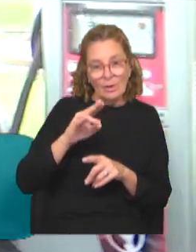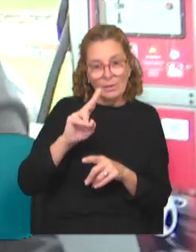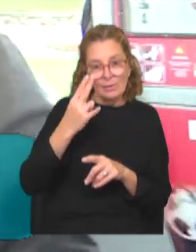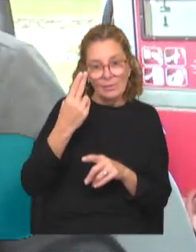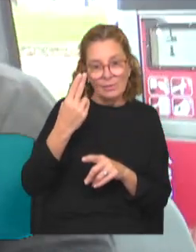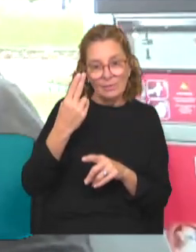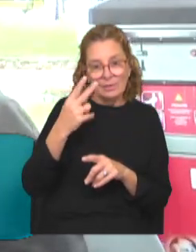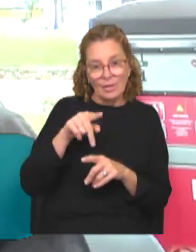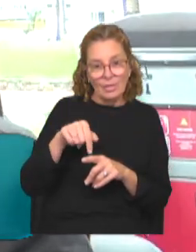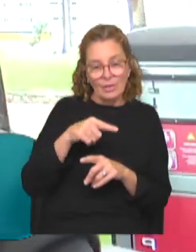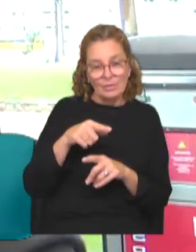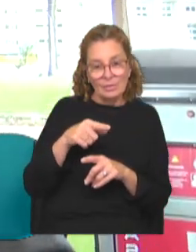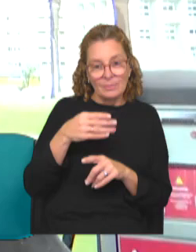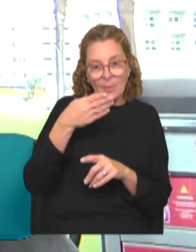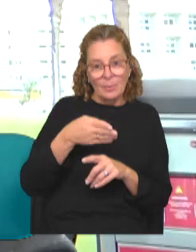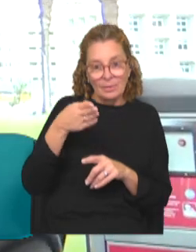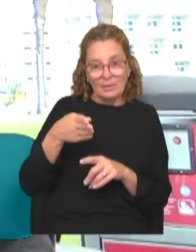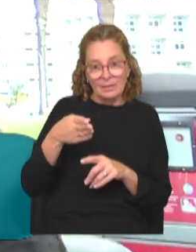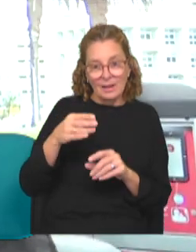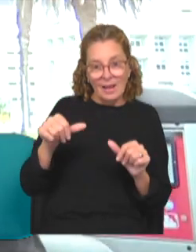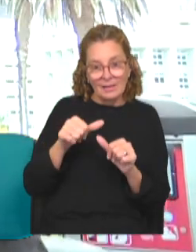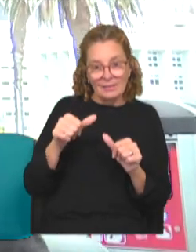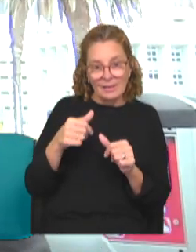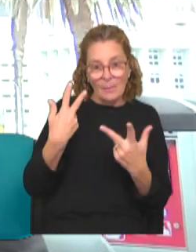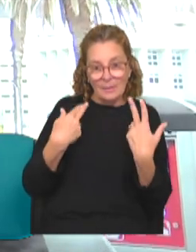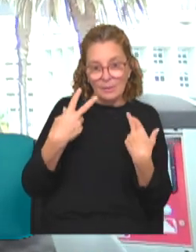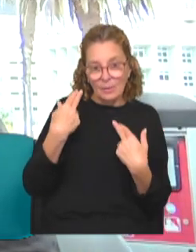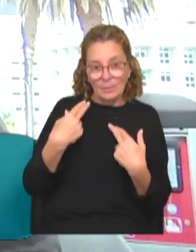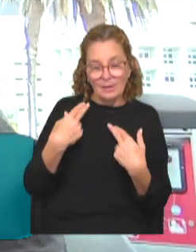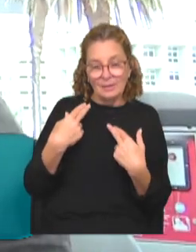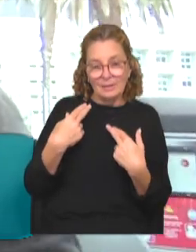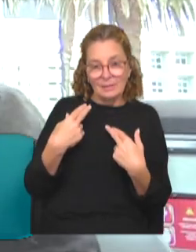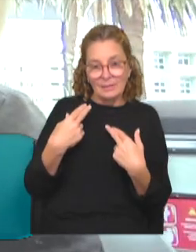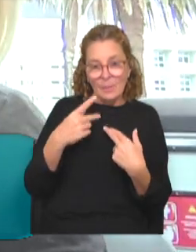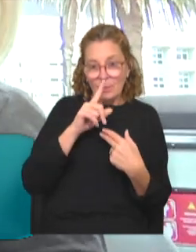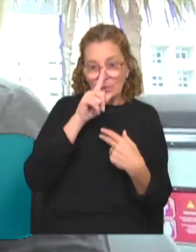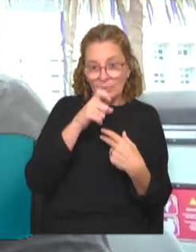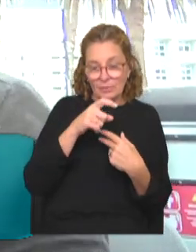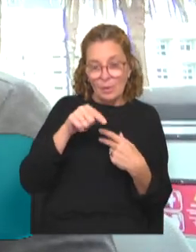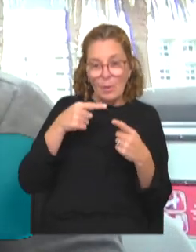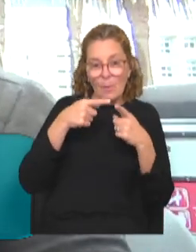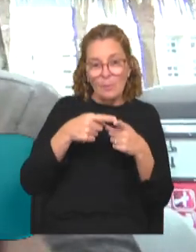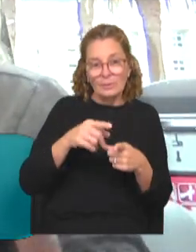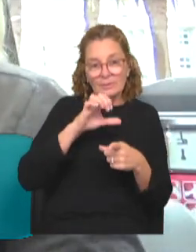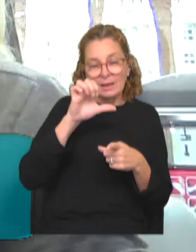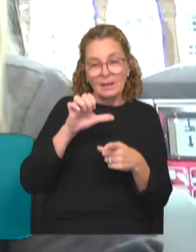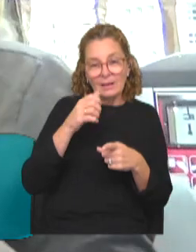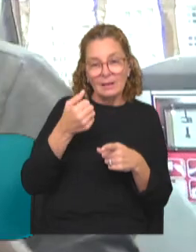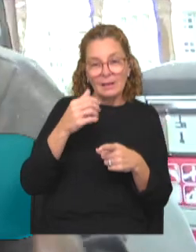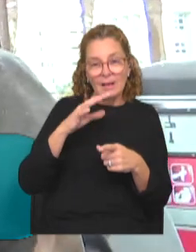Uruguay, donde él va a poder desarrollar su peluquería móvil tanto en Montevideo como en Punta del Este, como en